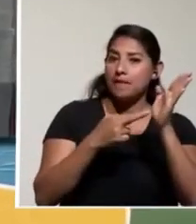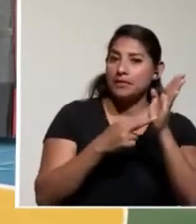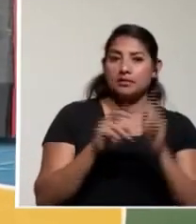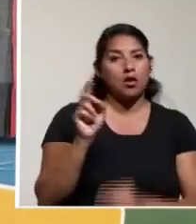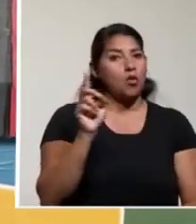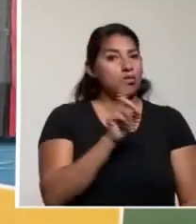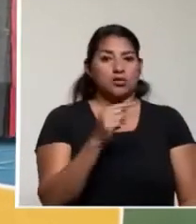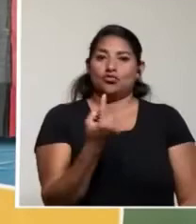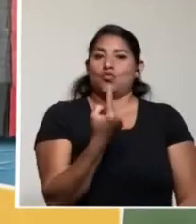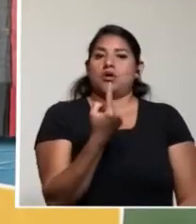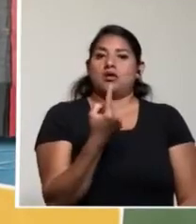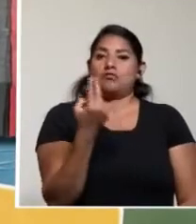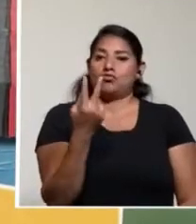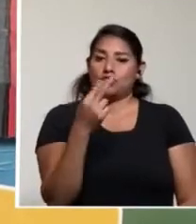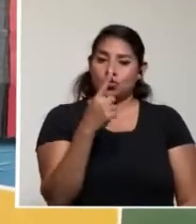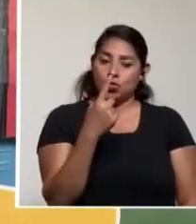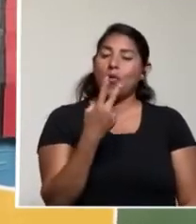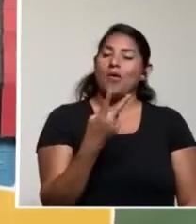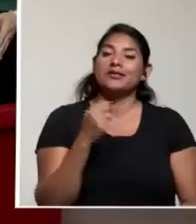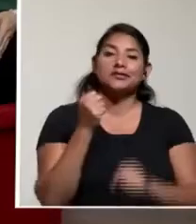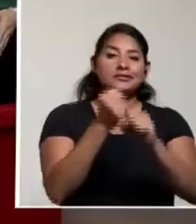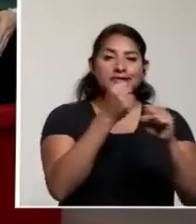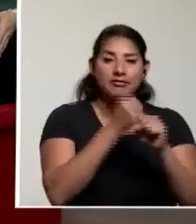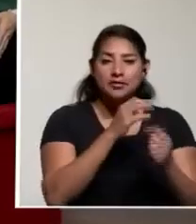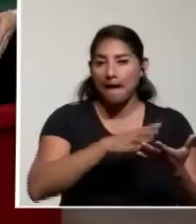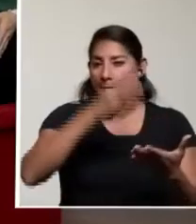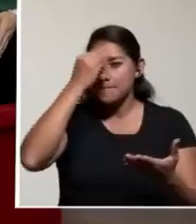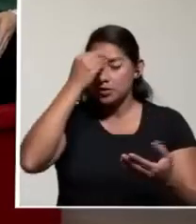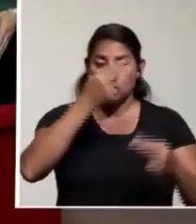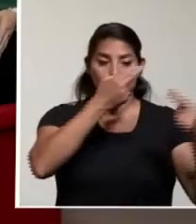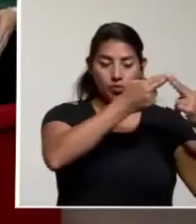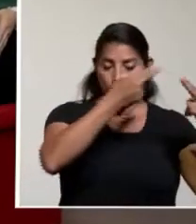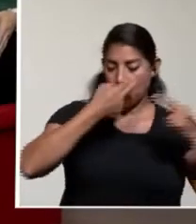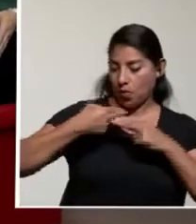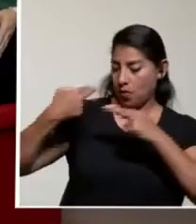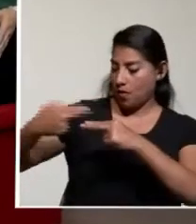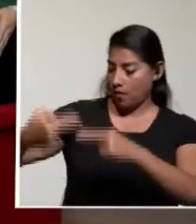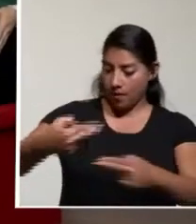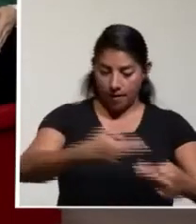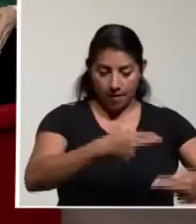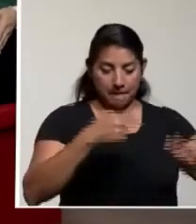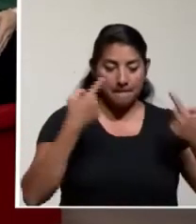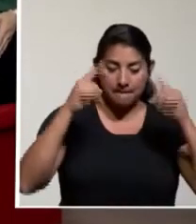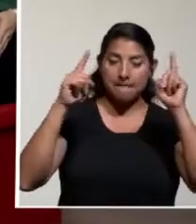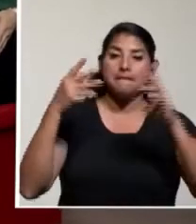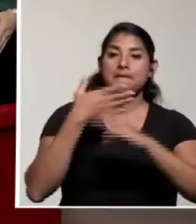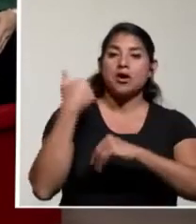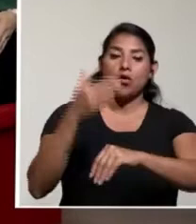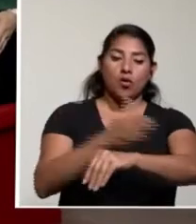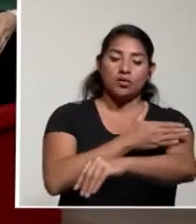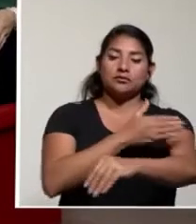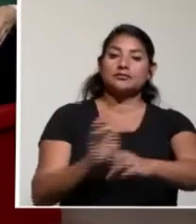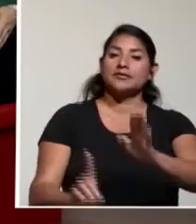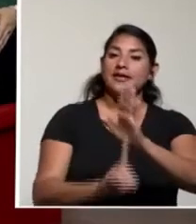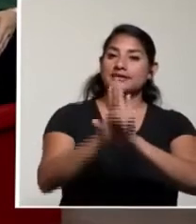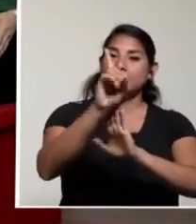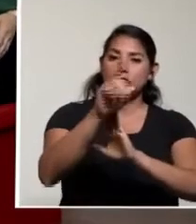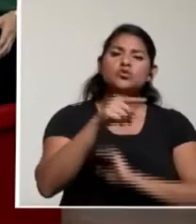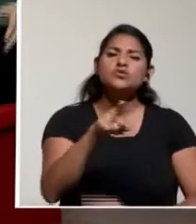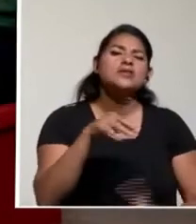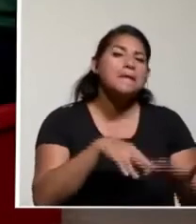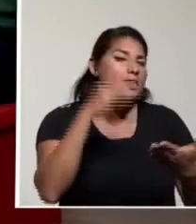otras no, uh-huh, pero que debemos trabajarlo e irnos aprendiendo todas esas partes para lograr un mejor desarrollo. Uh-huh. ¿Usted qué